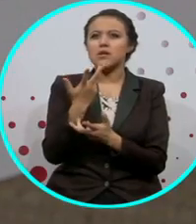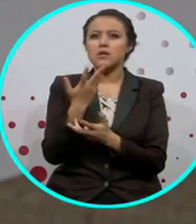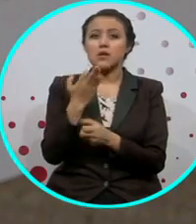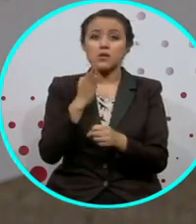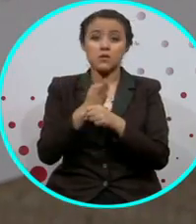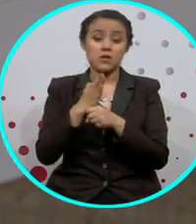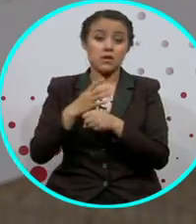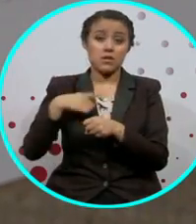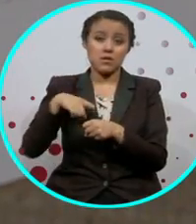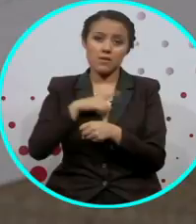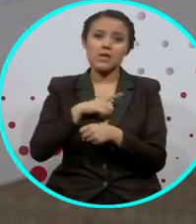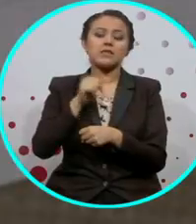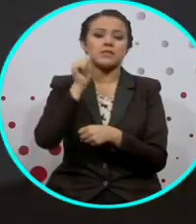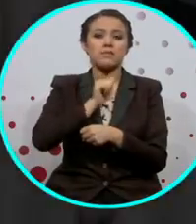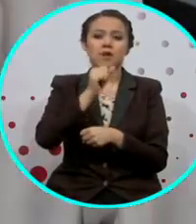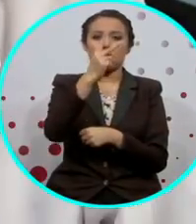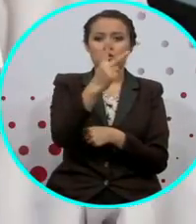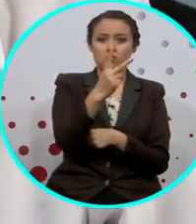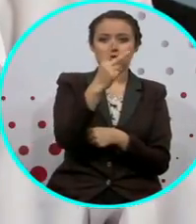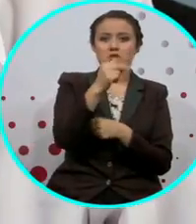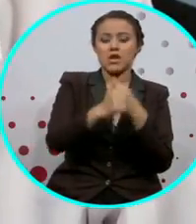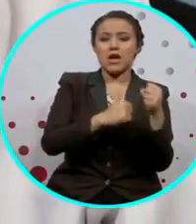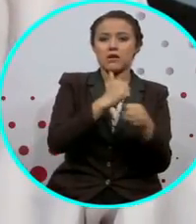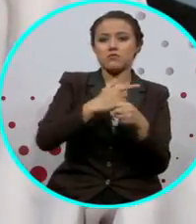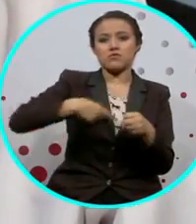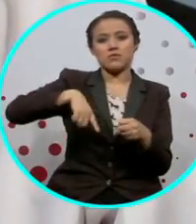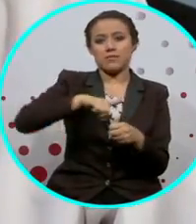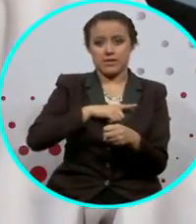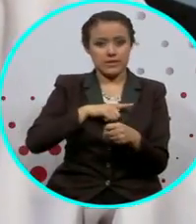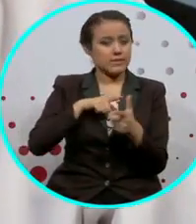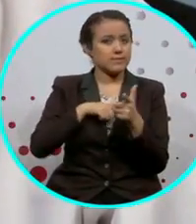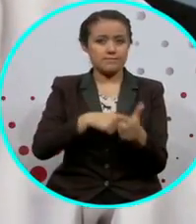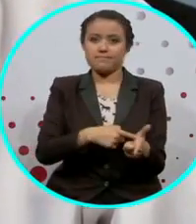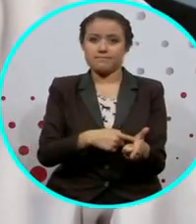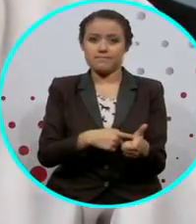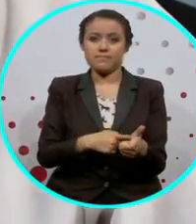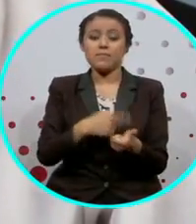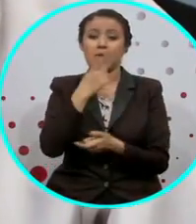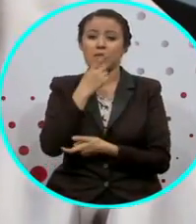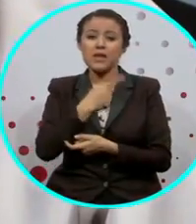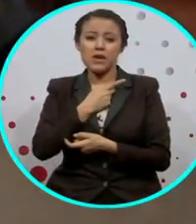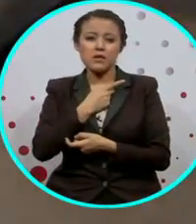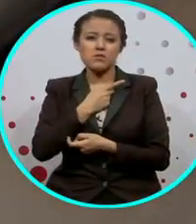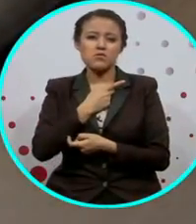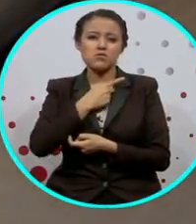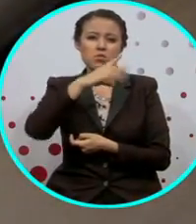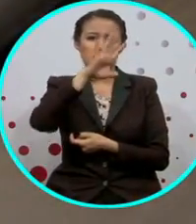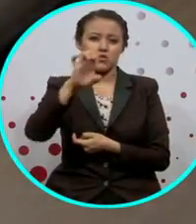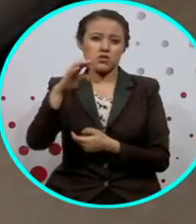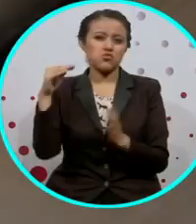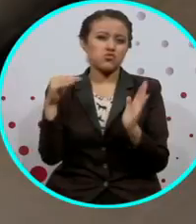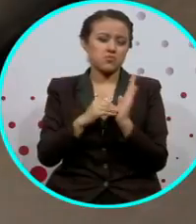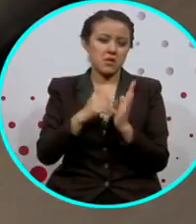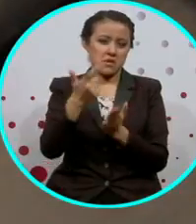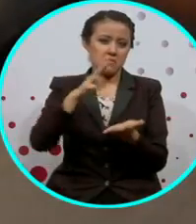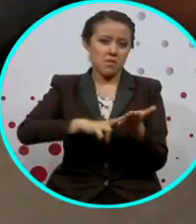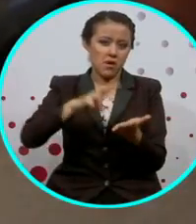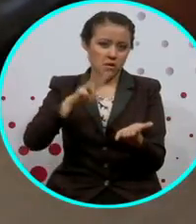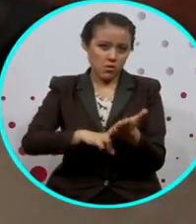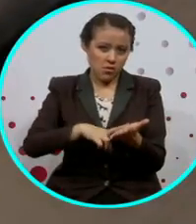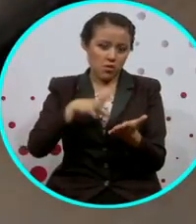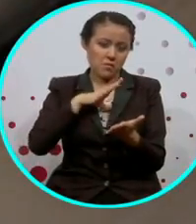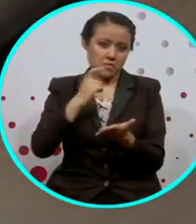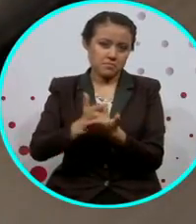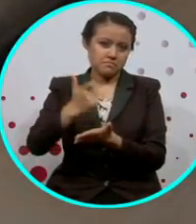debería de estar obligatoriamente dos años. En esos 2 años me ofrecieron darme 400,000 pesos respecto al monto de